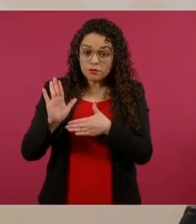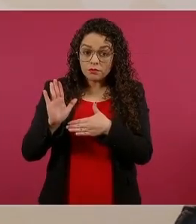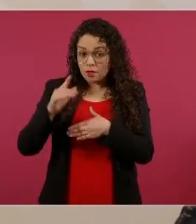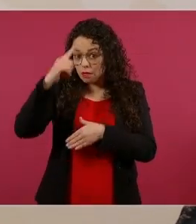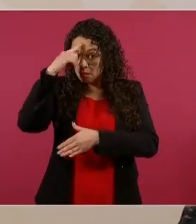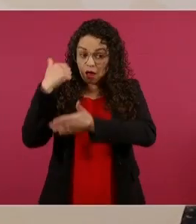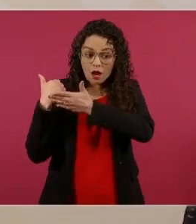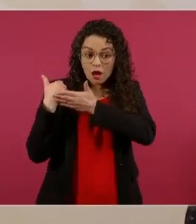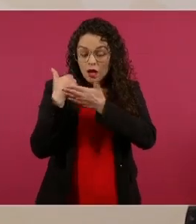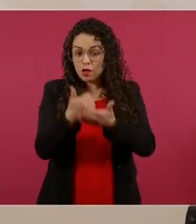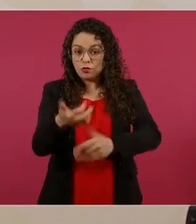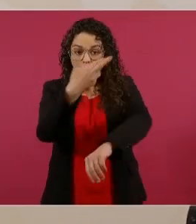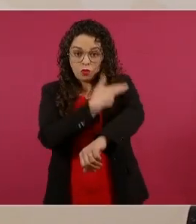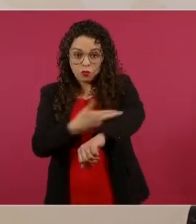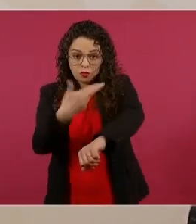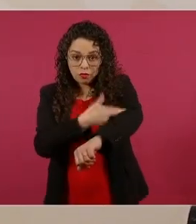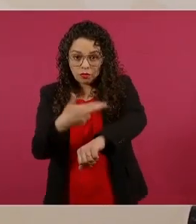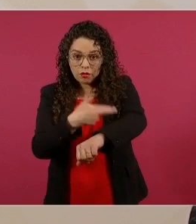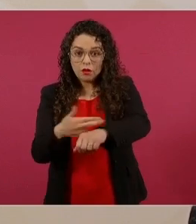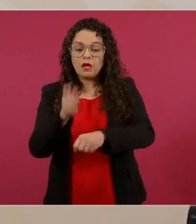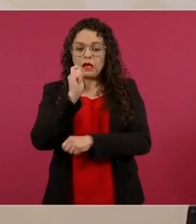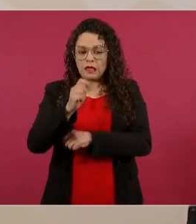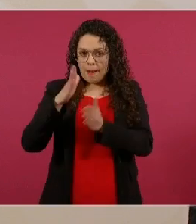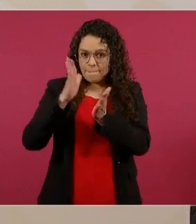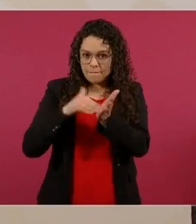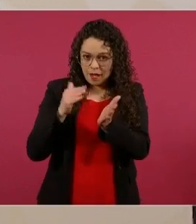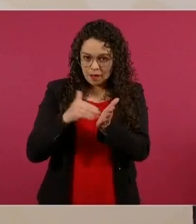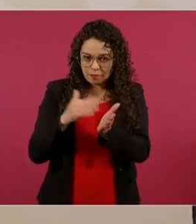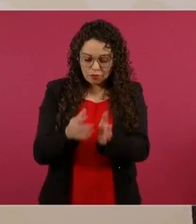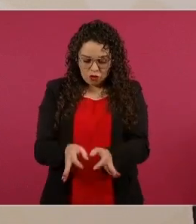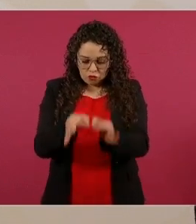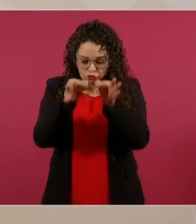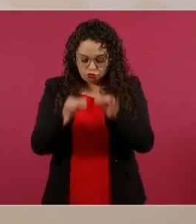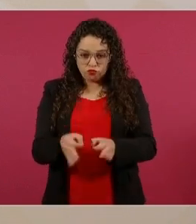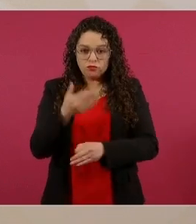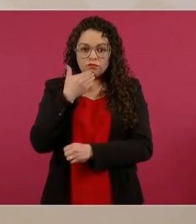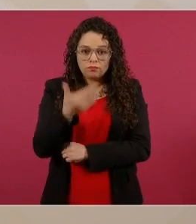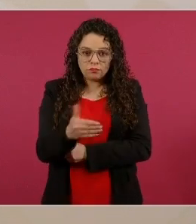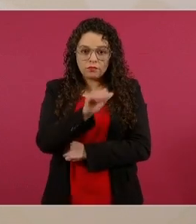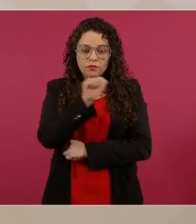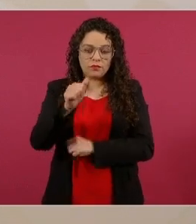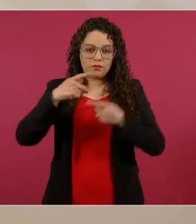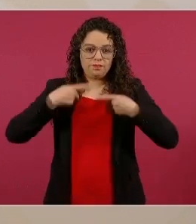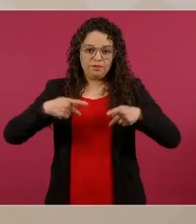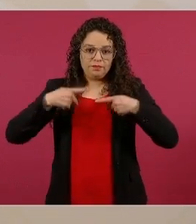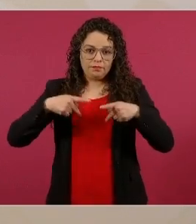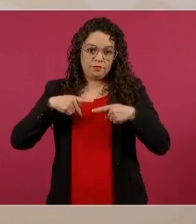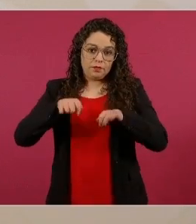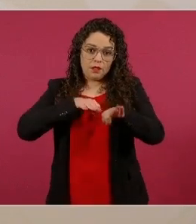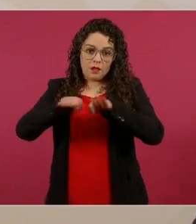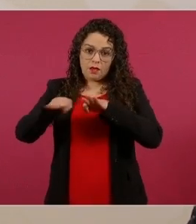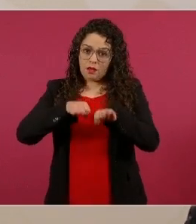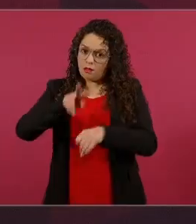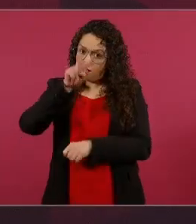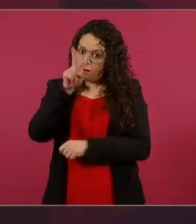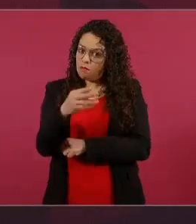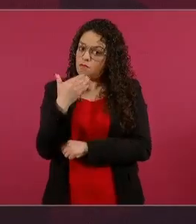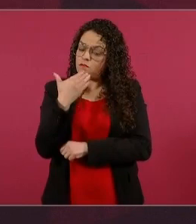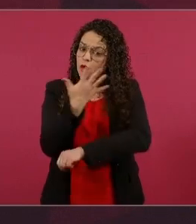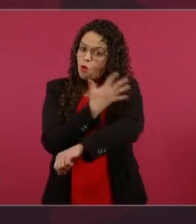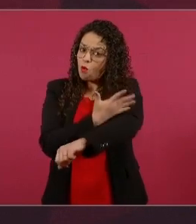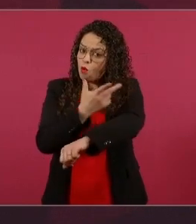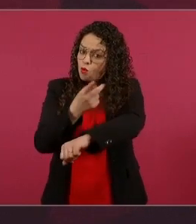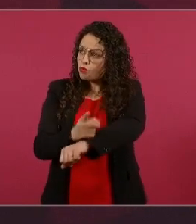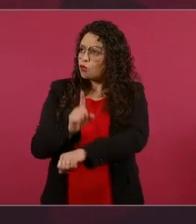regularizar a nuestros paisanos que trabajan honradamente que aportan